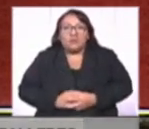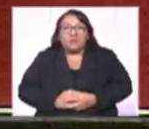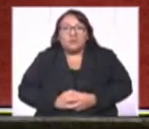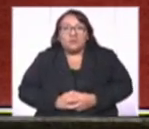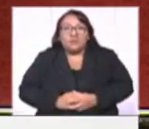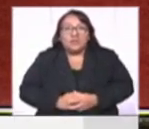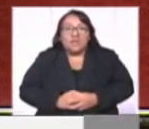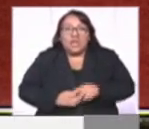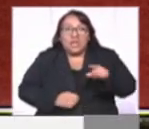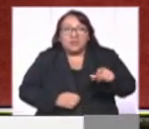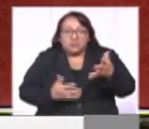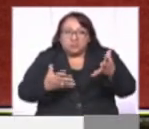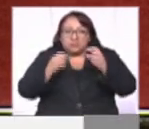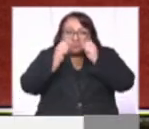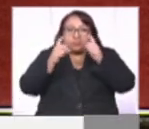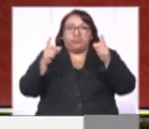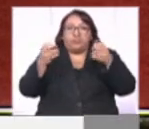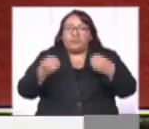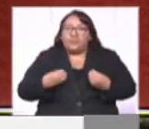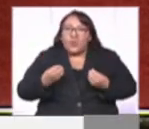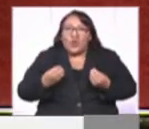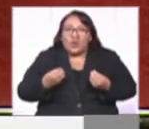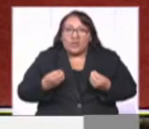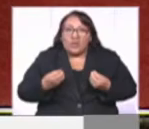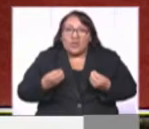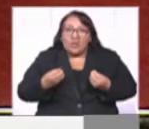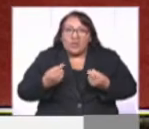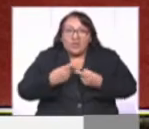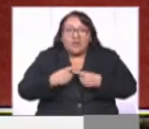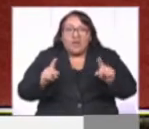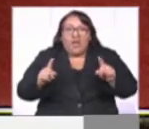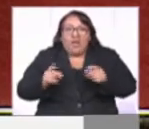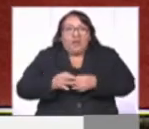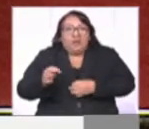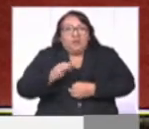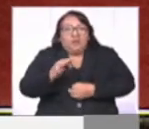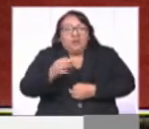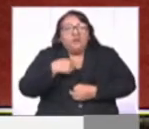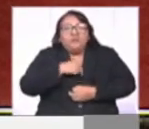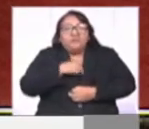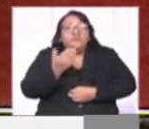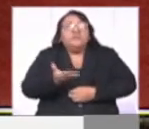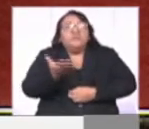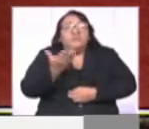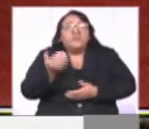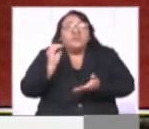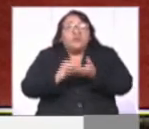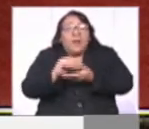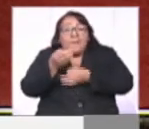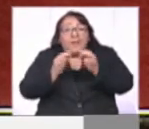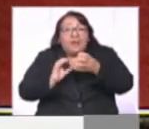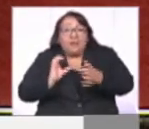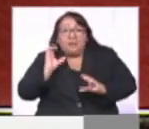nos debe llamar la atención, ¿por qué? Porque de diferentes regiones estamos pidiendo mayor